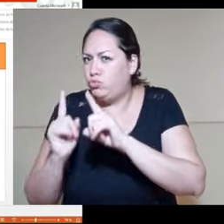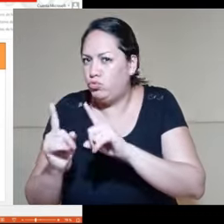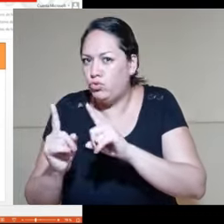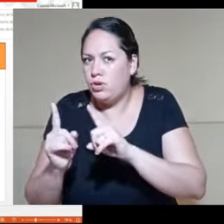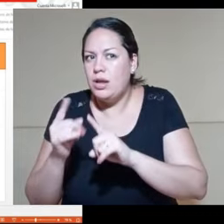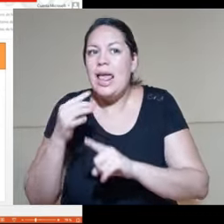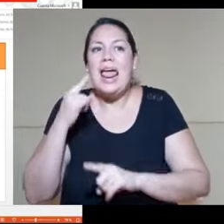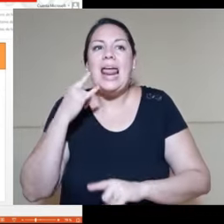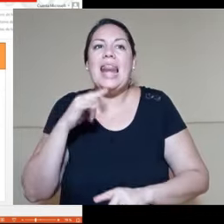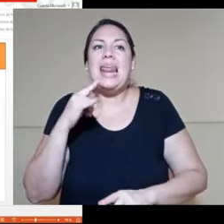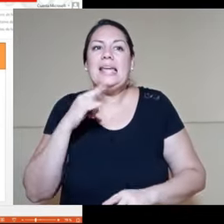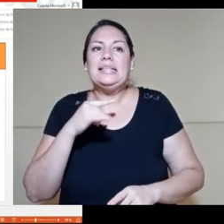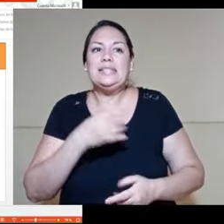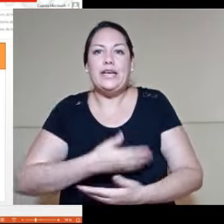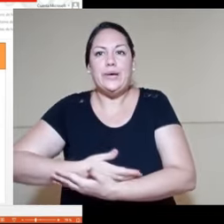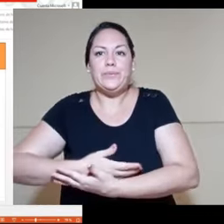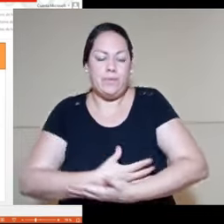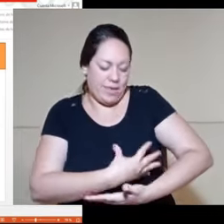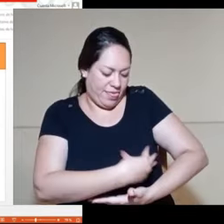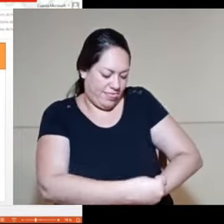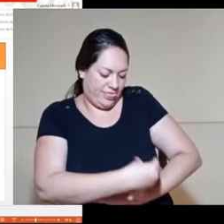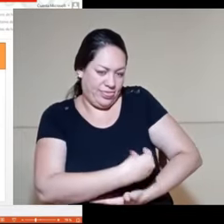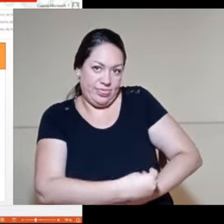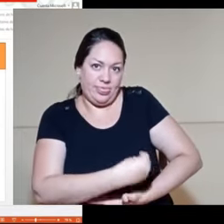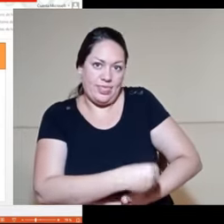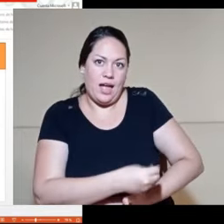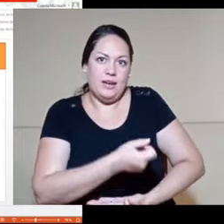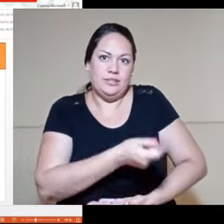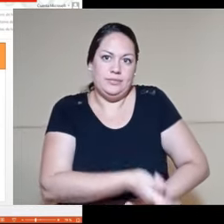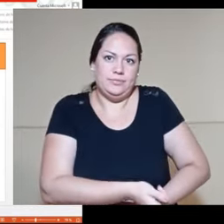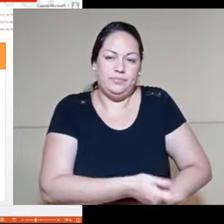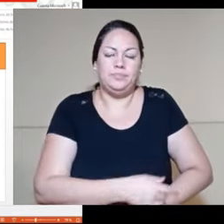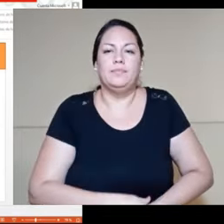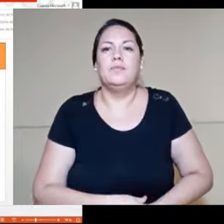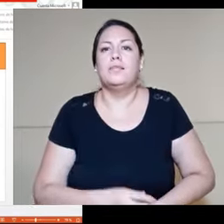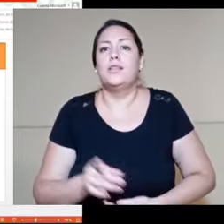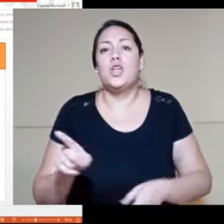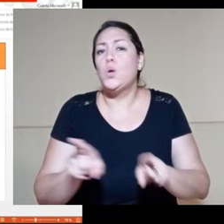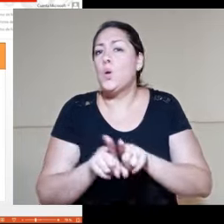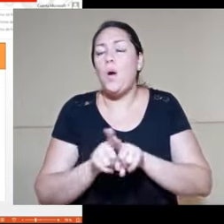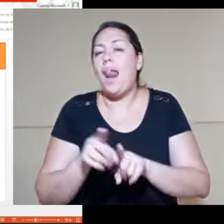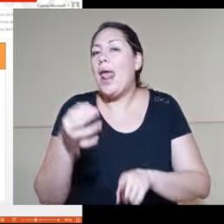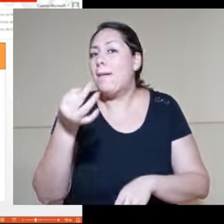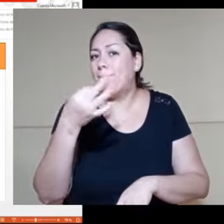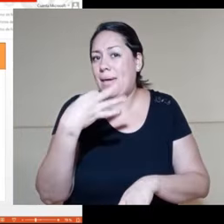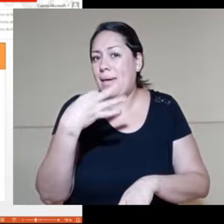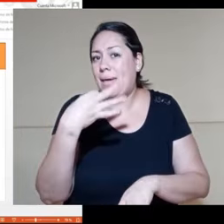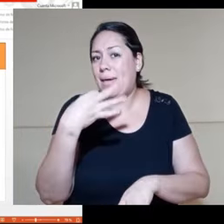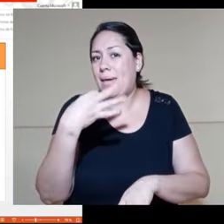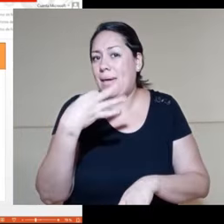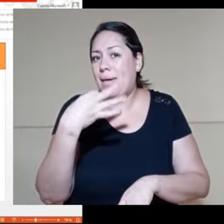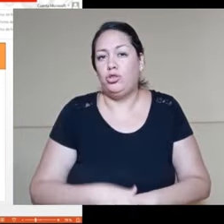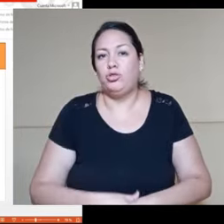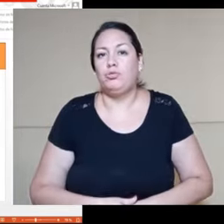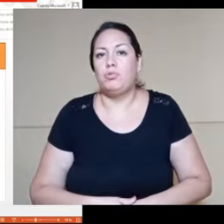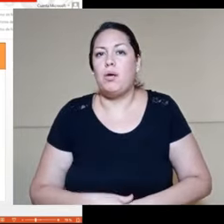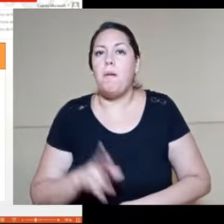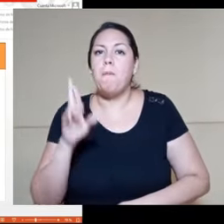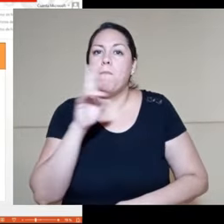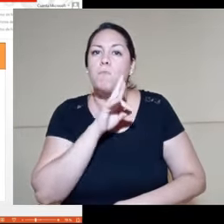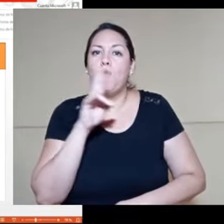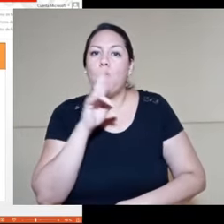medicación. Así que, pero el alcohol y las drogas pasan por la leche materna, así que el niño absorbe absolutamente todo. Al igual que los